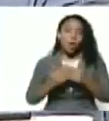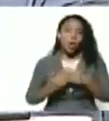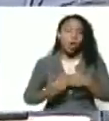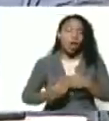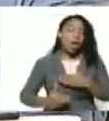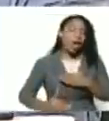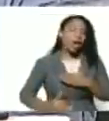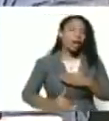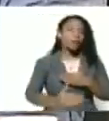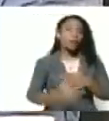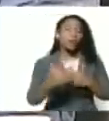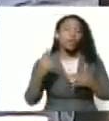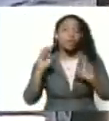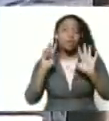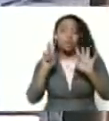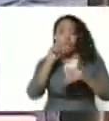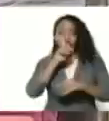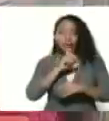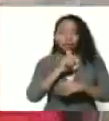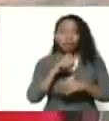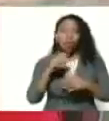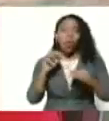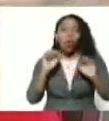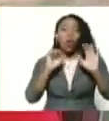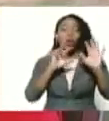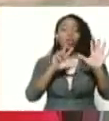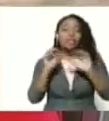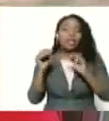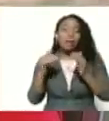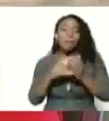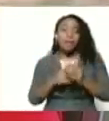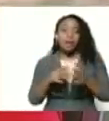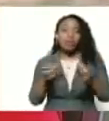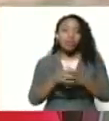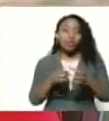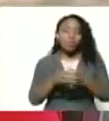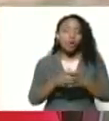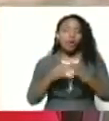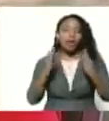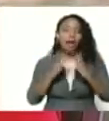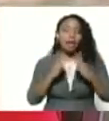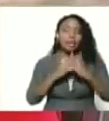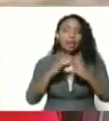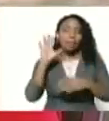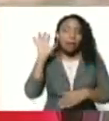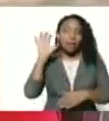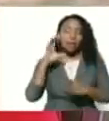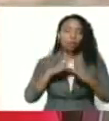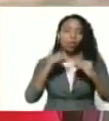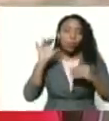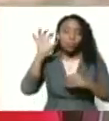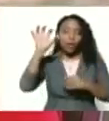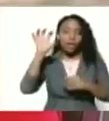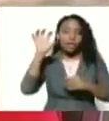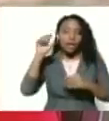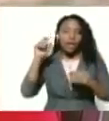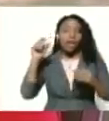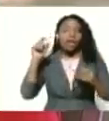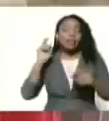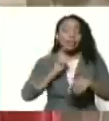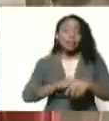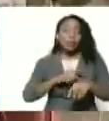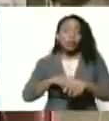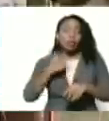largo de estos 7 años, son 80.000 comités de hogares de la patria en todo el país. Meta que esperamos